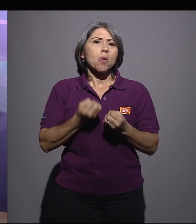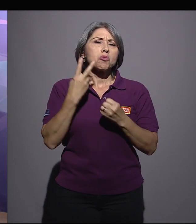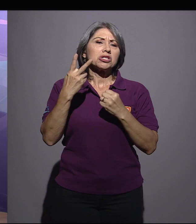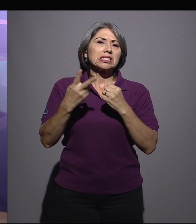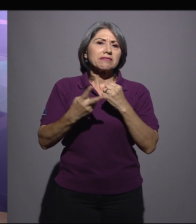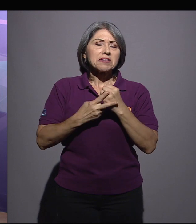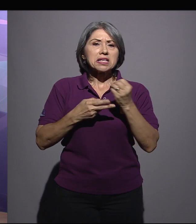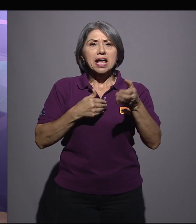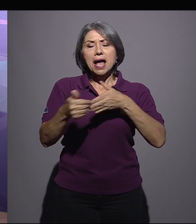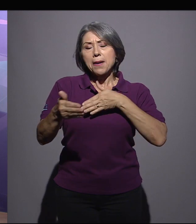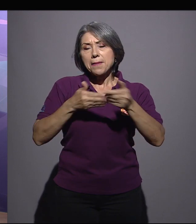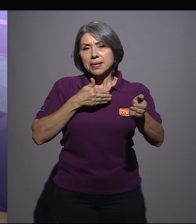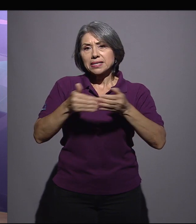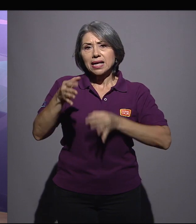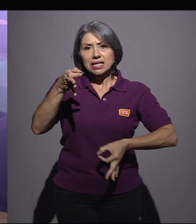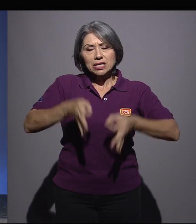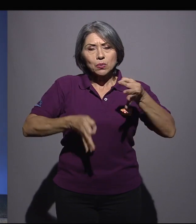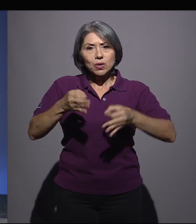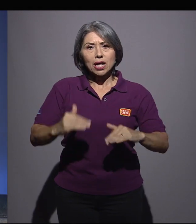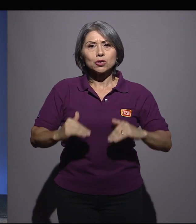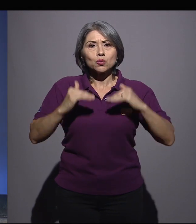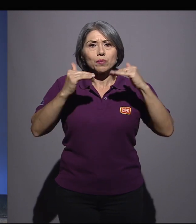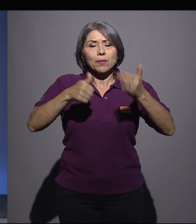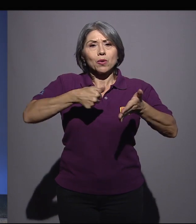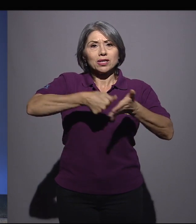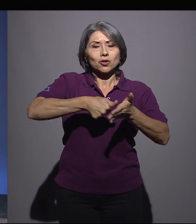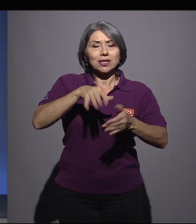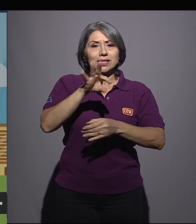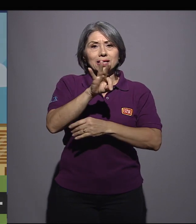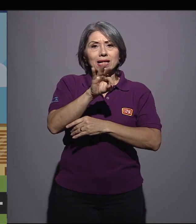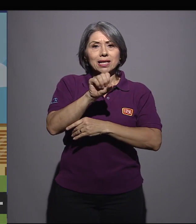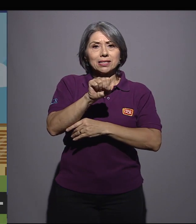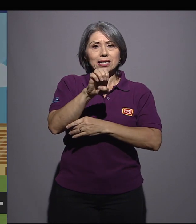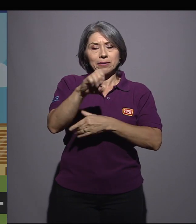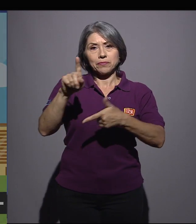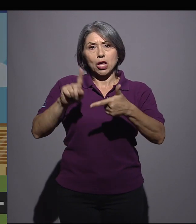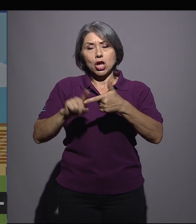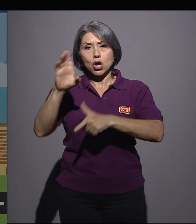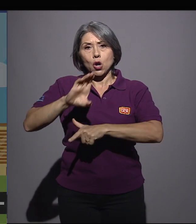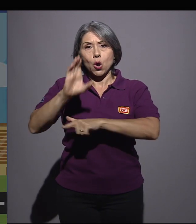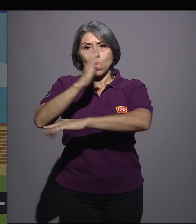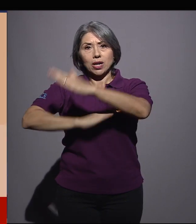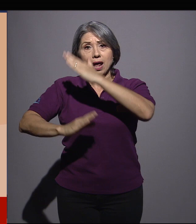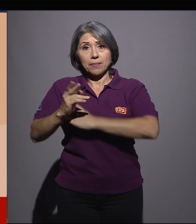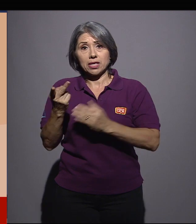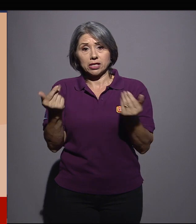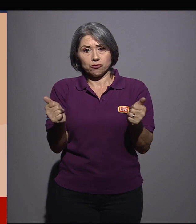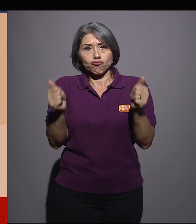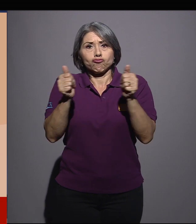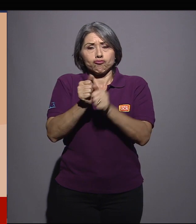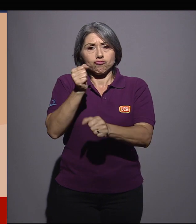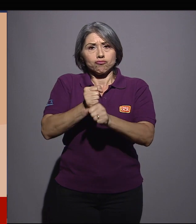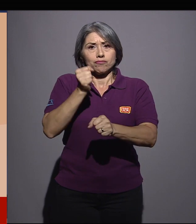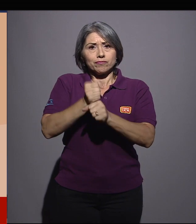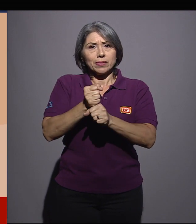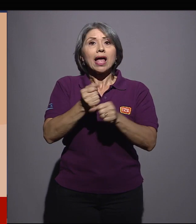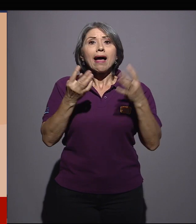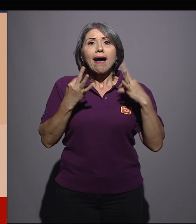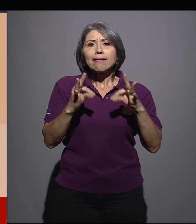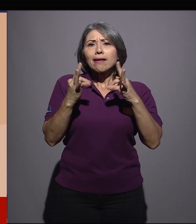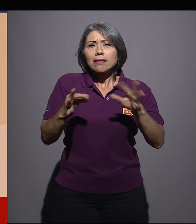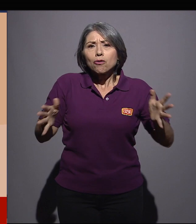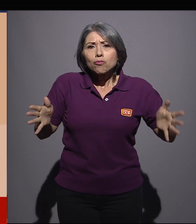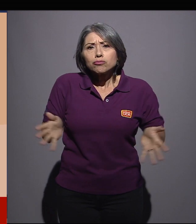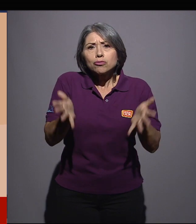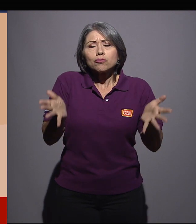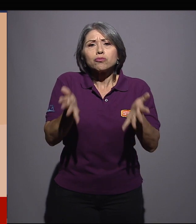Tribunal Supremo de Elecciones y el CONAVIS también en un trabajo en conjunto, se ha tratado de promocionar los productos de apoyo, ¿verdad?,